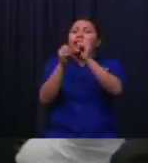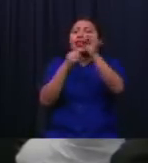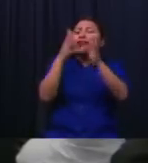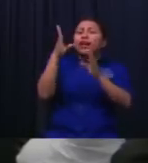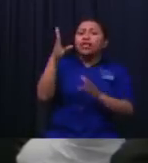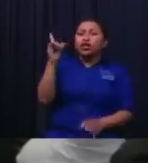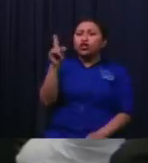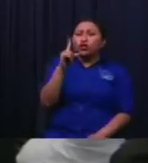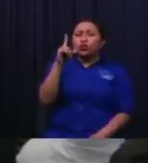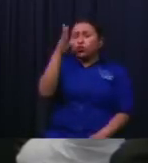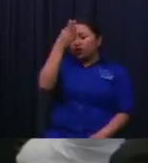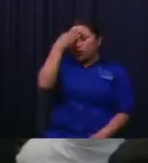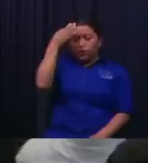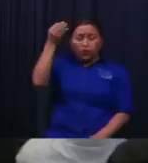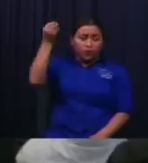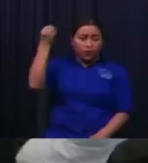está regalando un salmista.